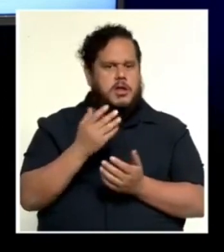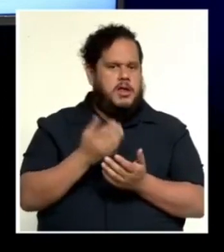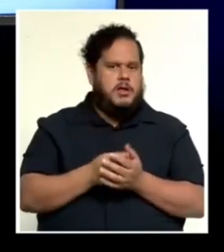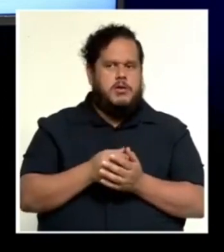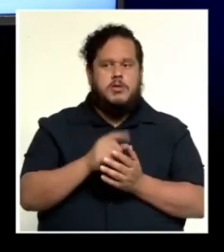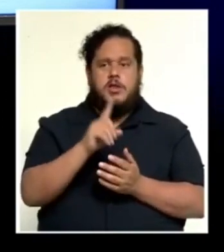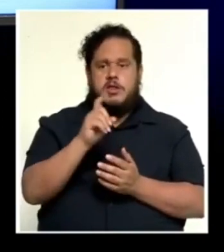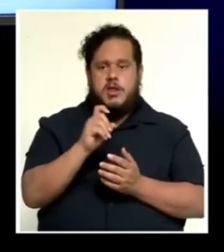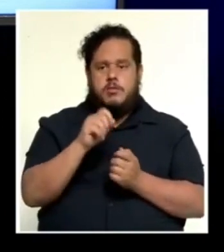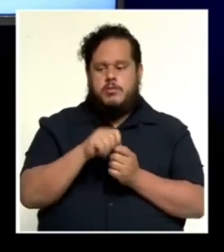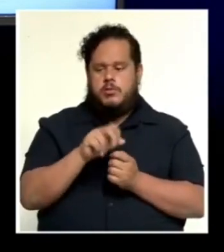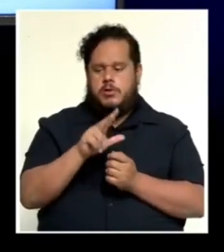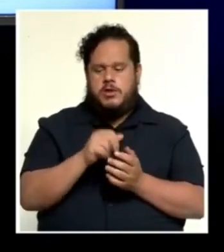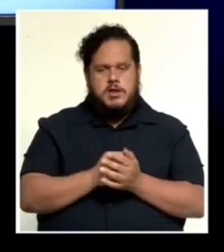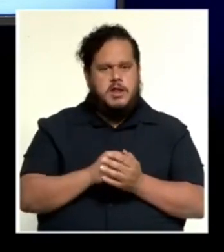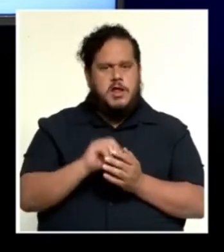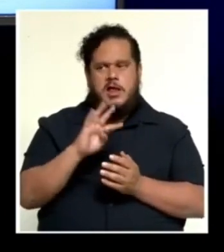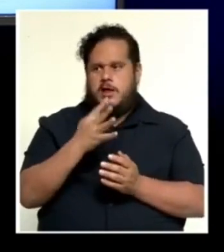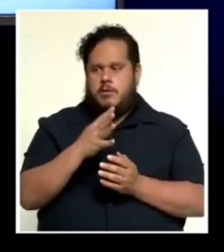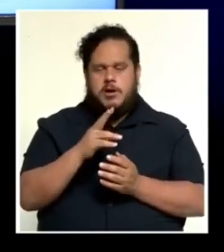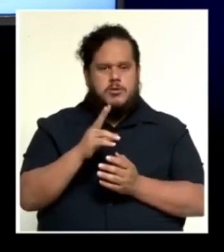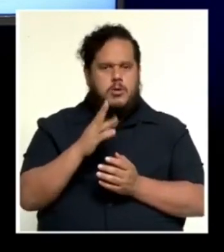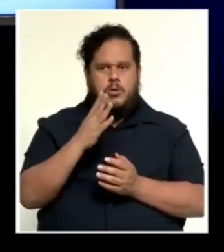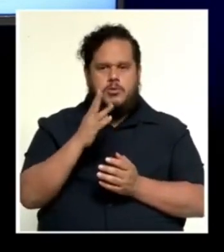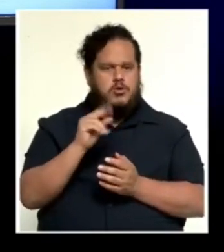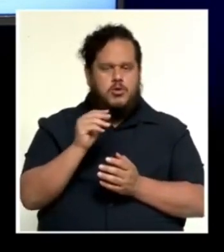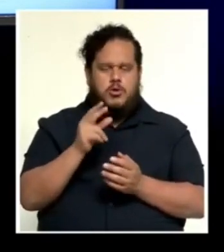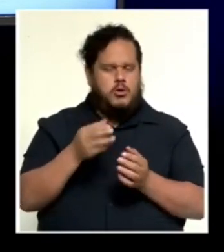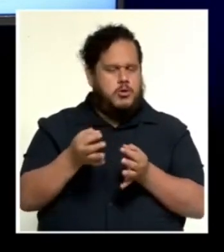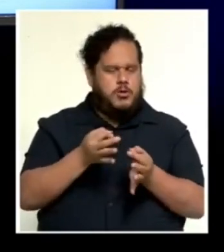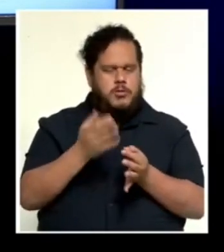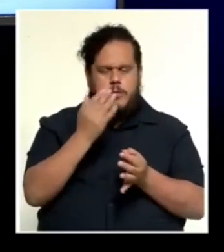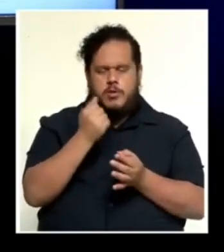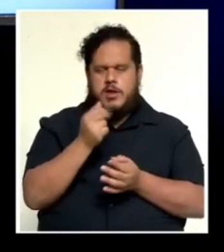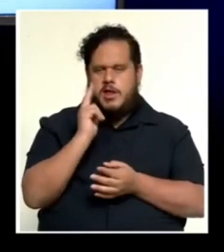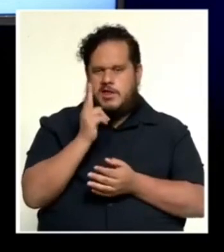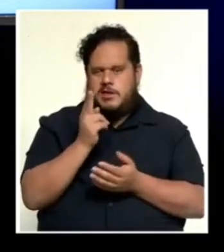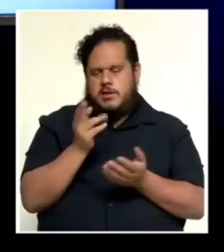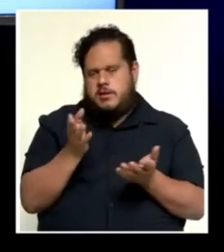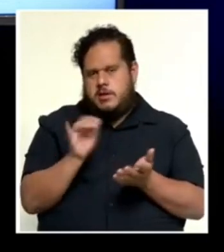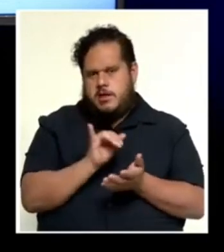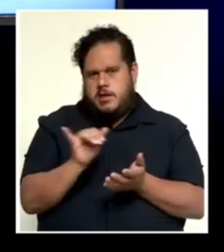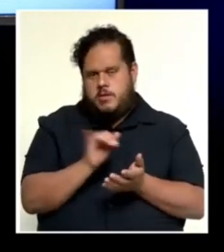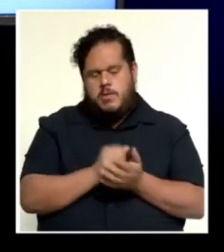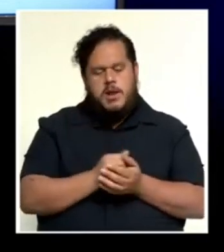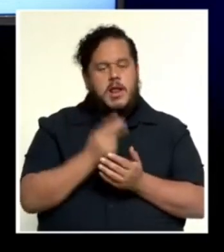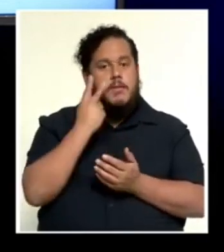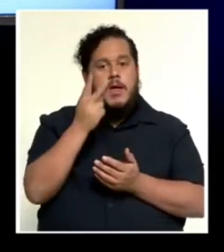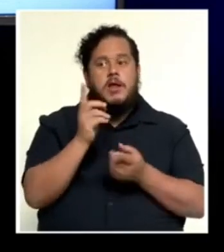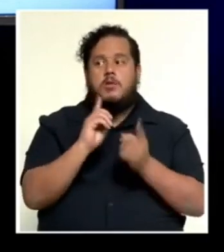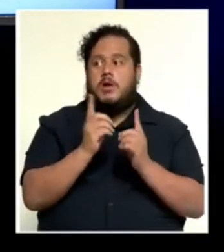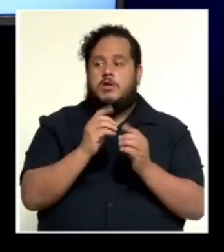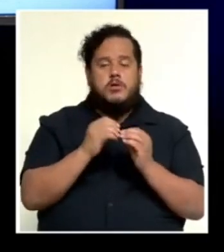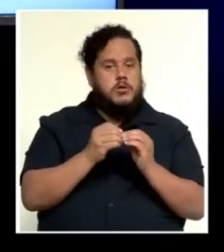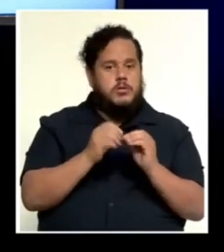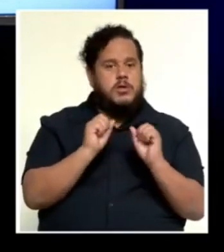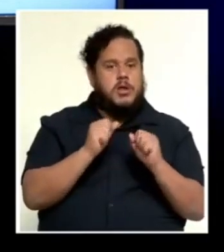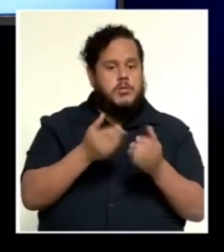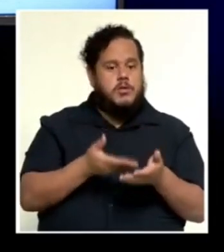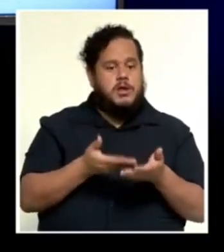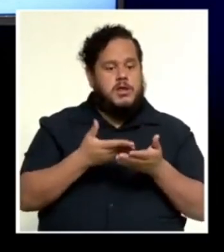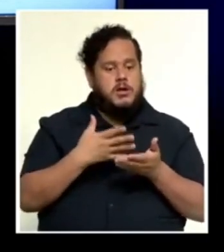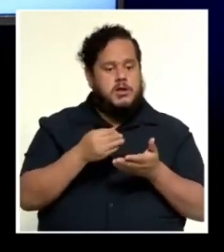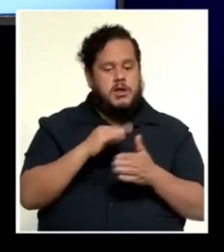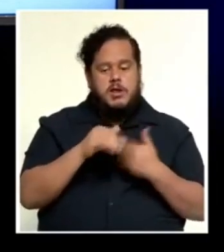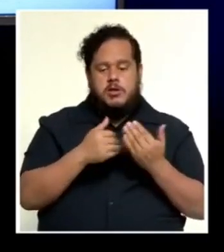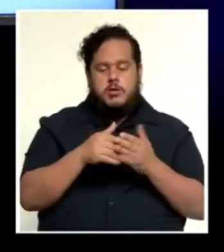voy a explicar el cuarto escenario porque es exactamente igual, es ver cuáles son los números que efectivamente podrían darnos y entonces